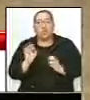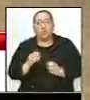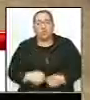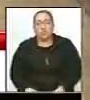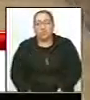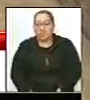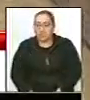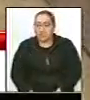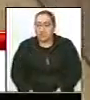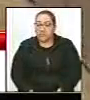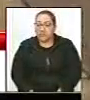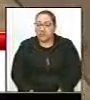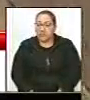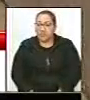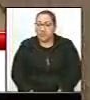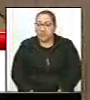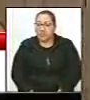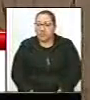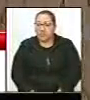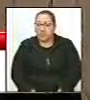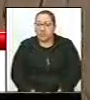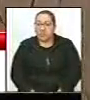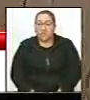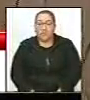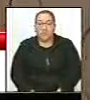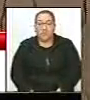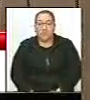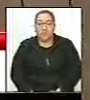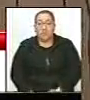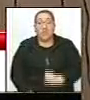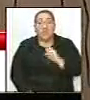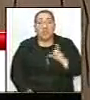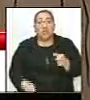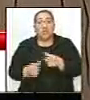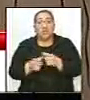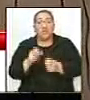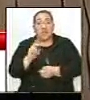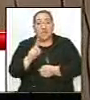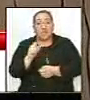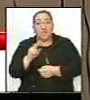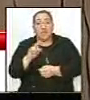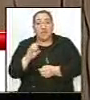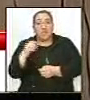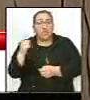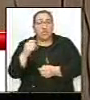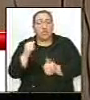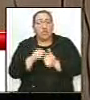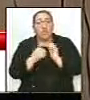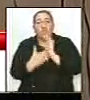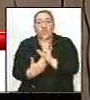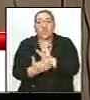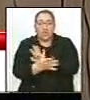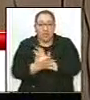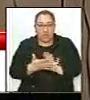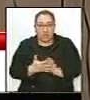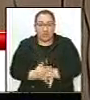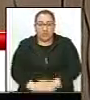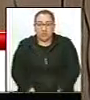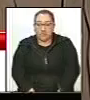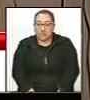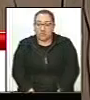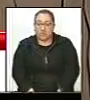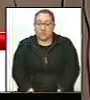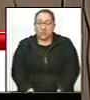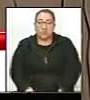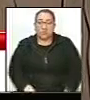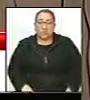mismo sentido que está mencionando el congresista Dávila, referente al canon pesquero, solamente a modo de referencia. El